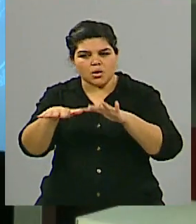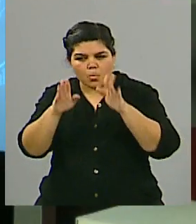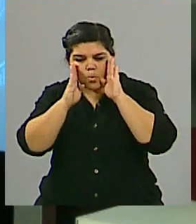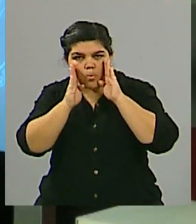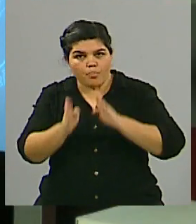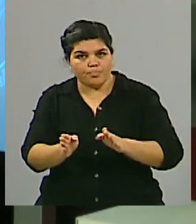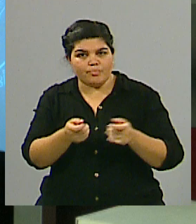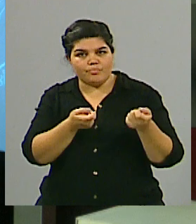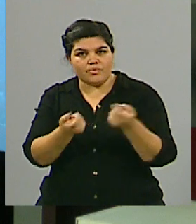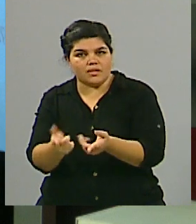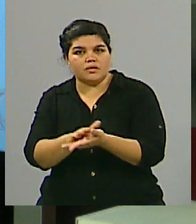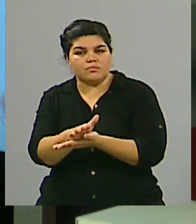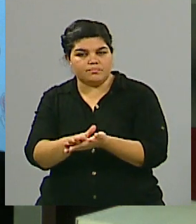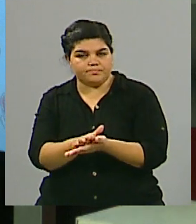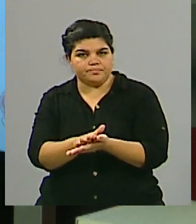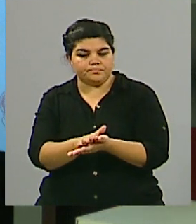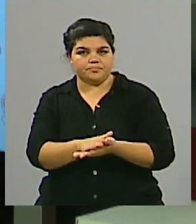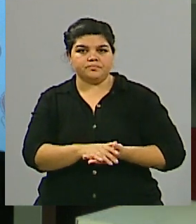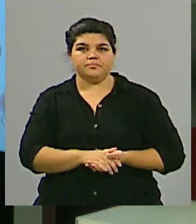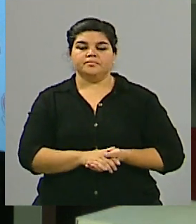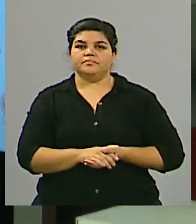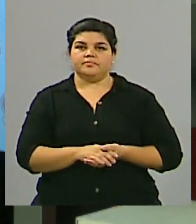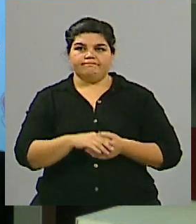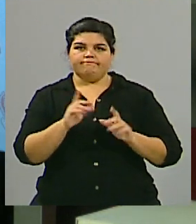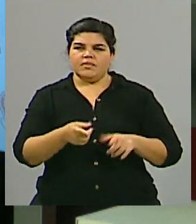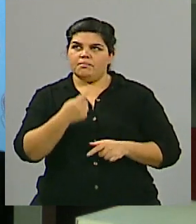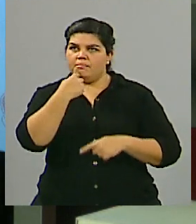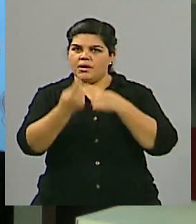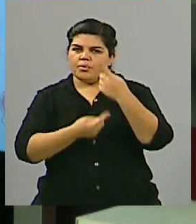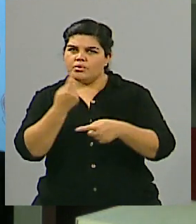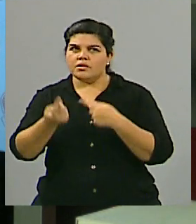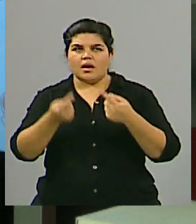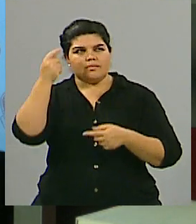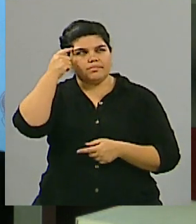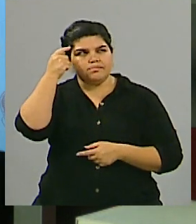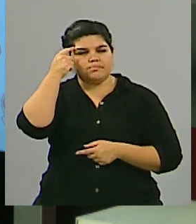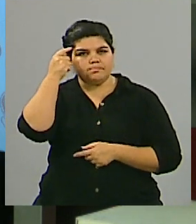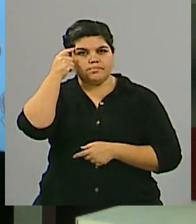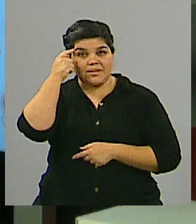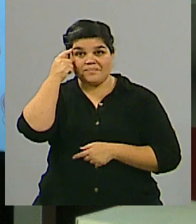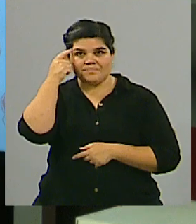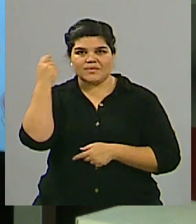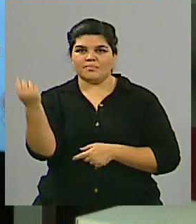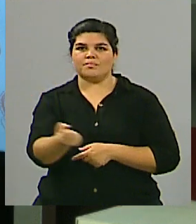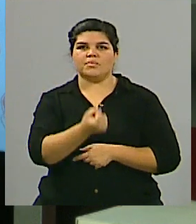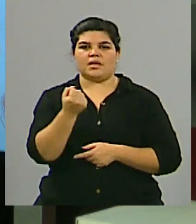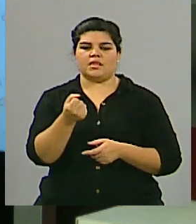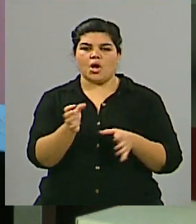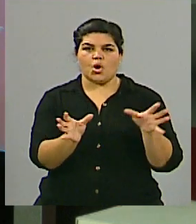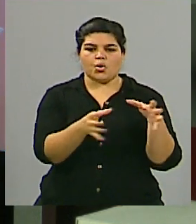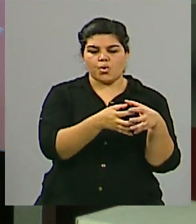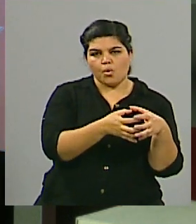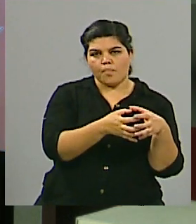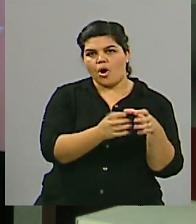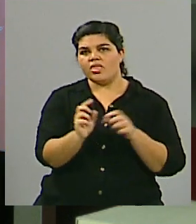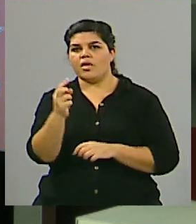Se me van ocurriendo distintas preguntas, Mariana. La primera, en este caso, tiene que ver cuando vos hacías referencia, bueno, se puede dar en grupos,